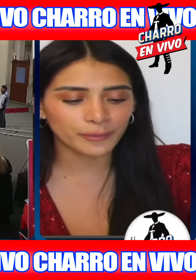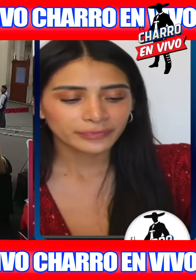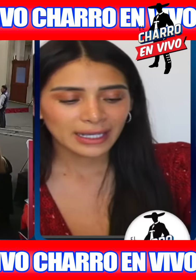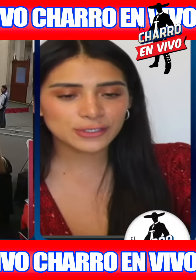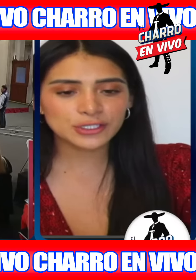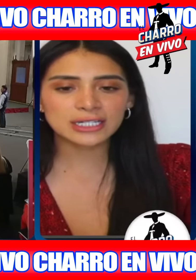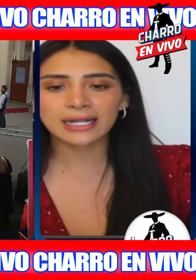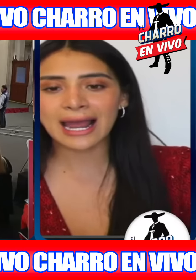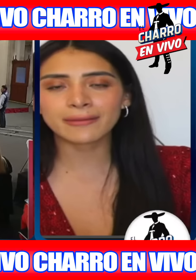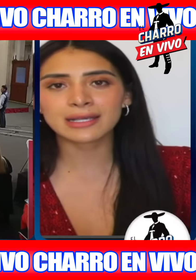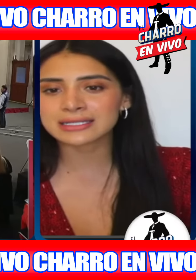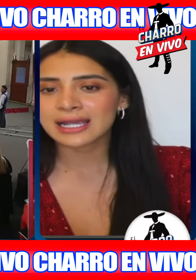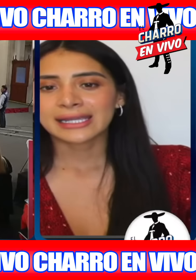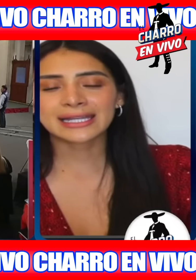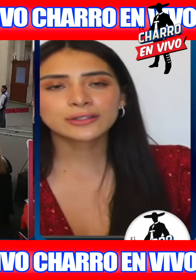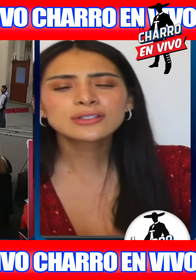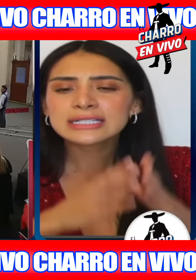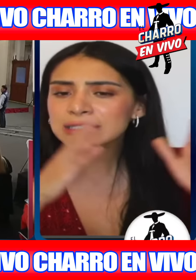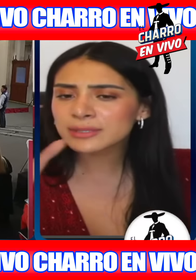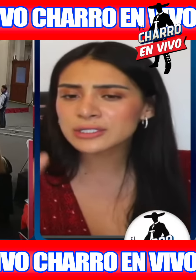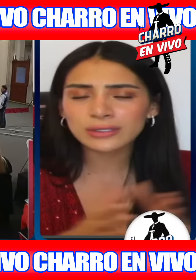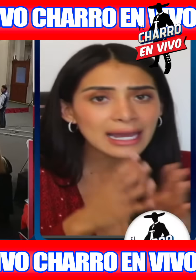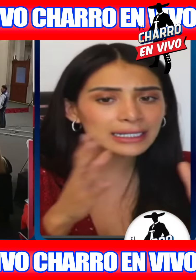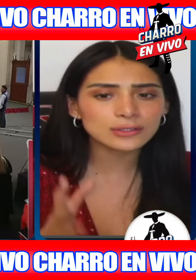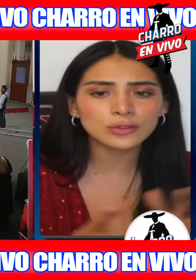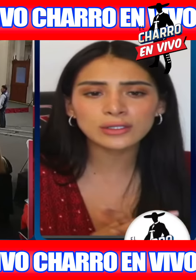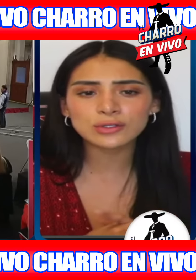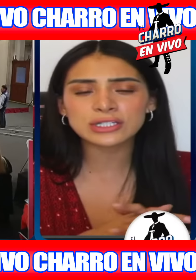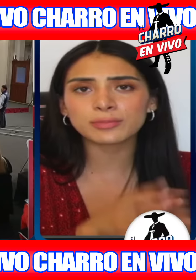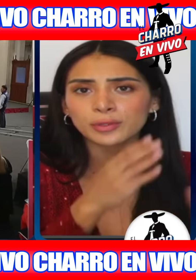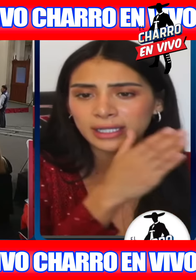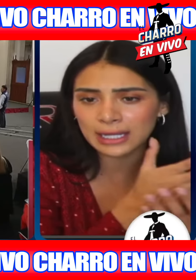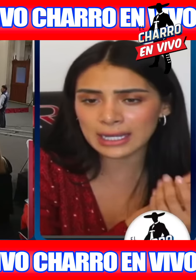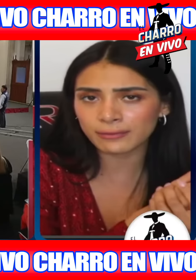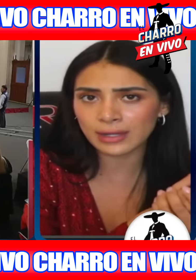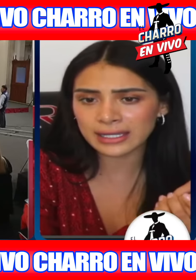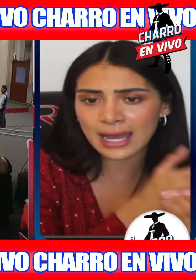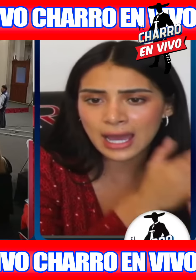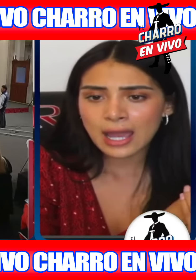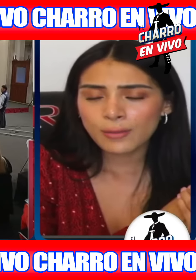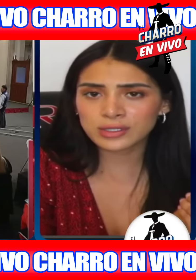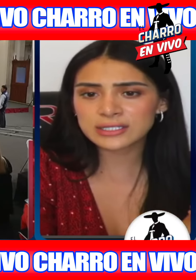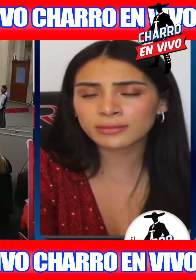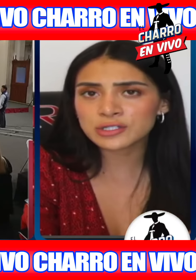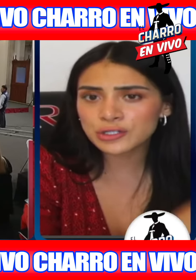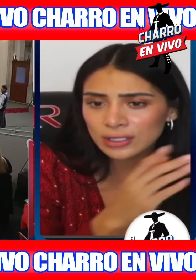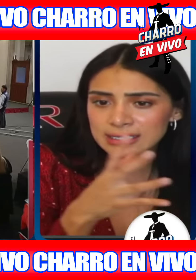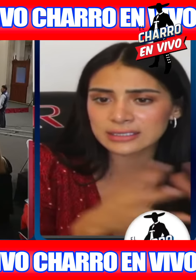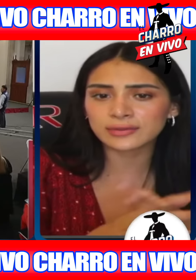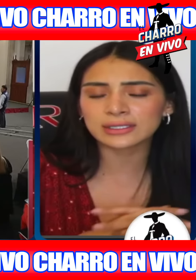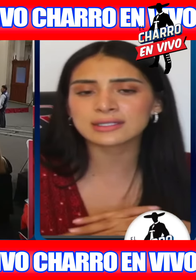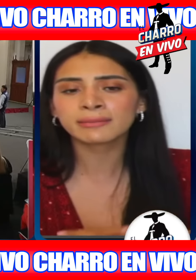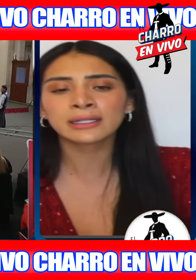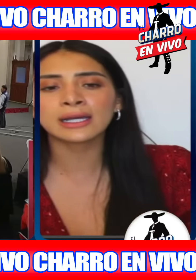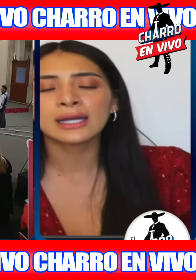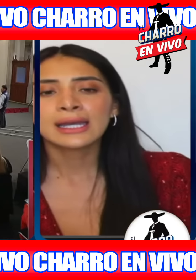claro a Xochitl Gálvez y a todos estos personajes, no digo Xochitl porque ella pues hizo menciones este